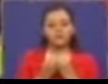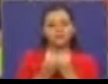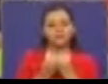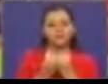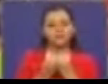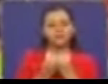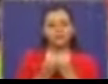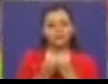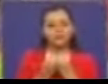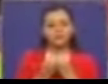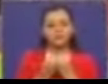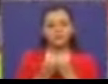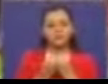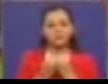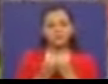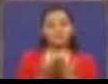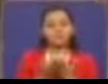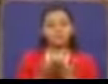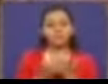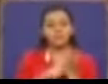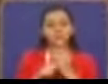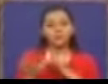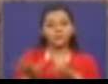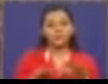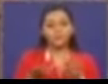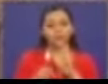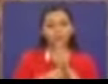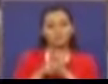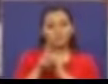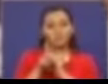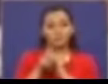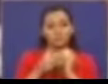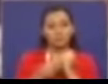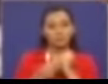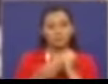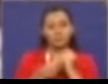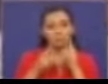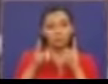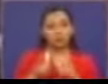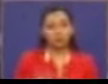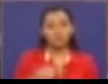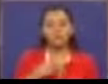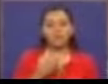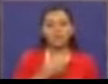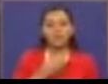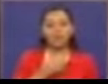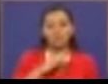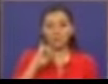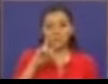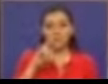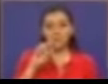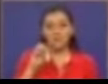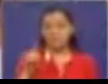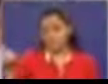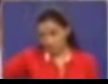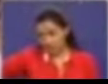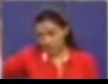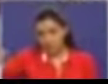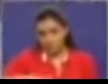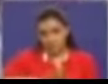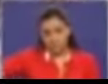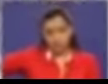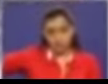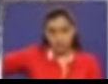coordinador de Talento Humano. Había unas que de los chicos de Liquian, ¿eh? Ahí está el ministro, para que se les queje,